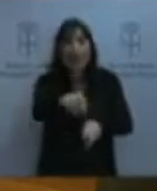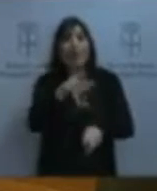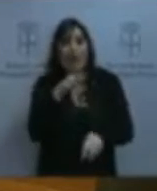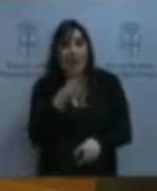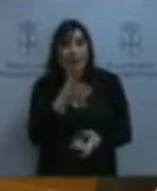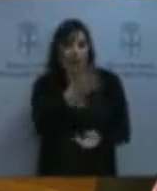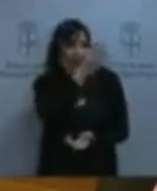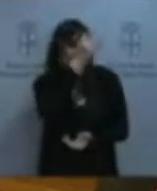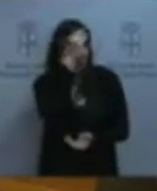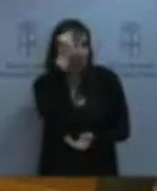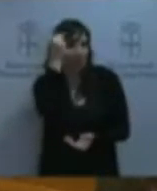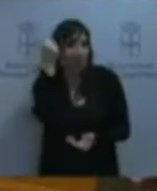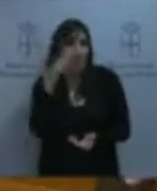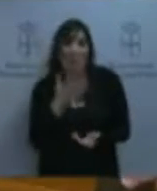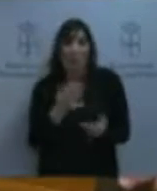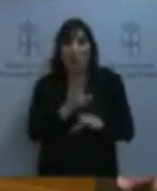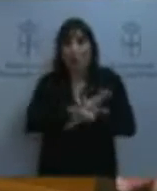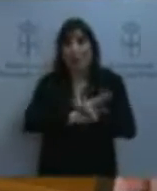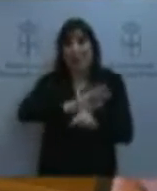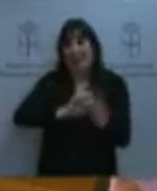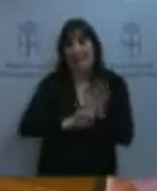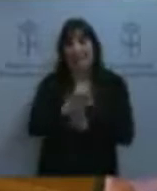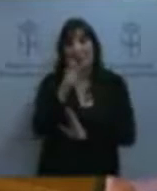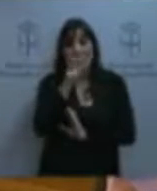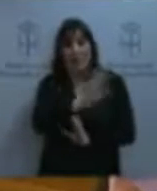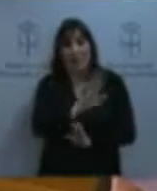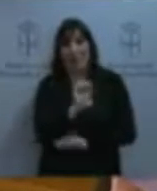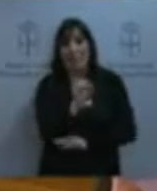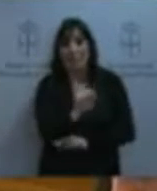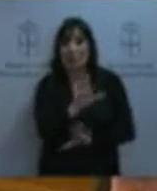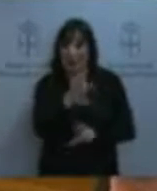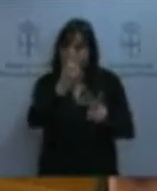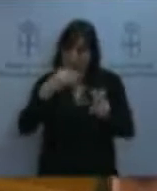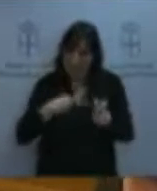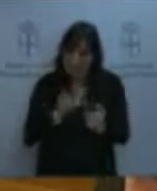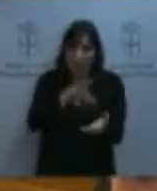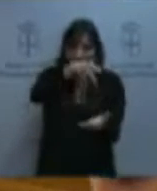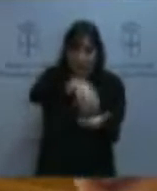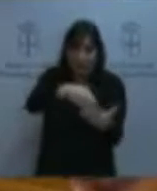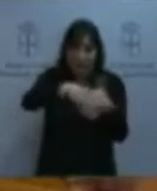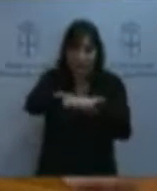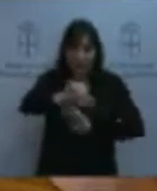es otro tema. Pero volviendo a este banco en cuestión, para la conservación de especies vegetales silvestres,